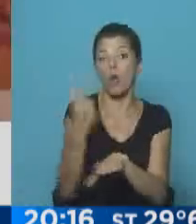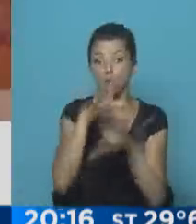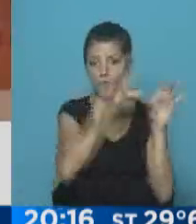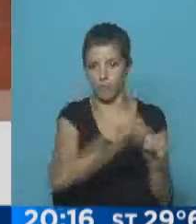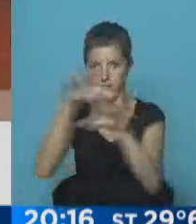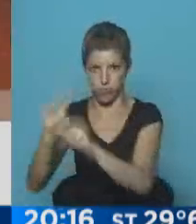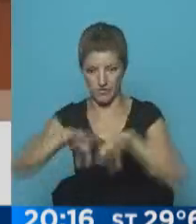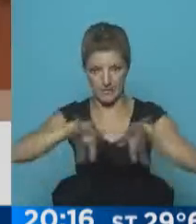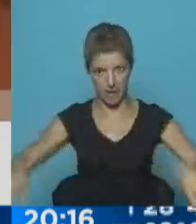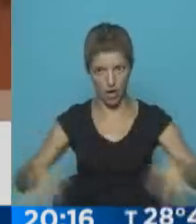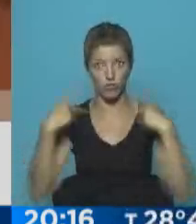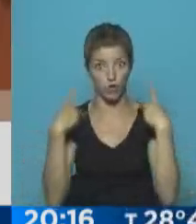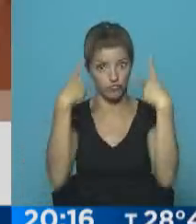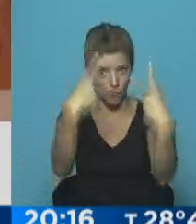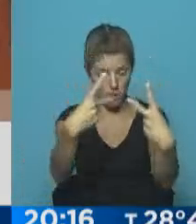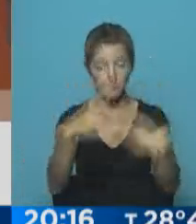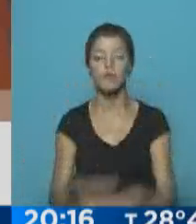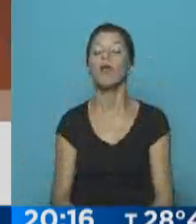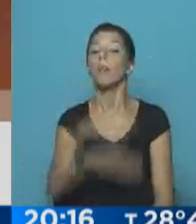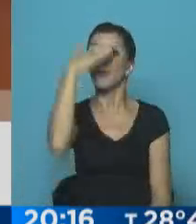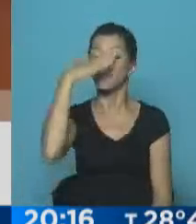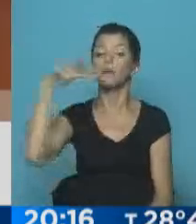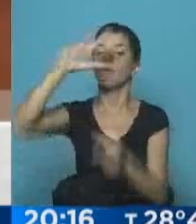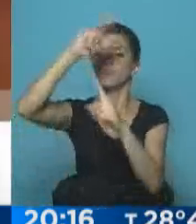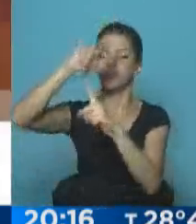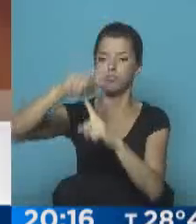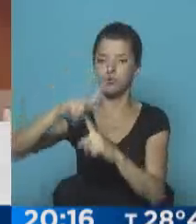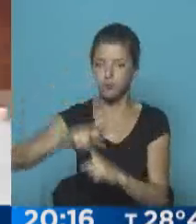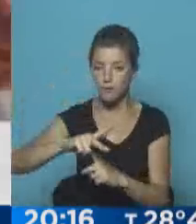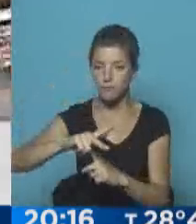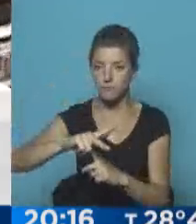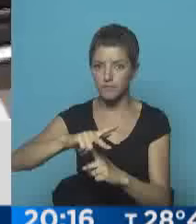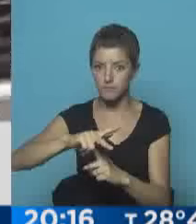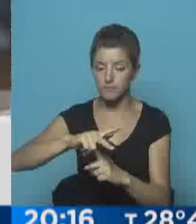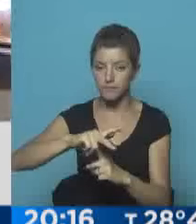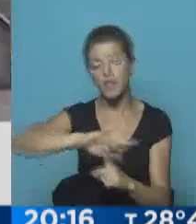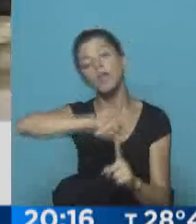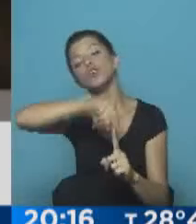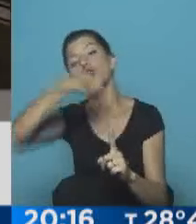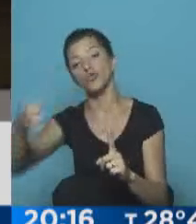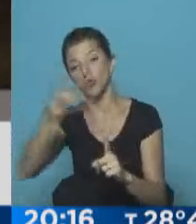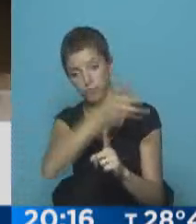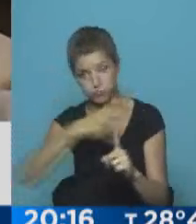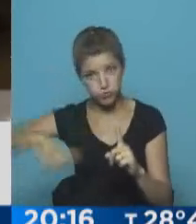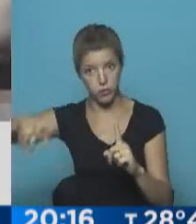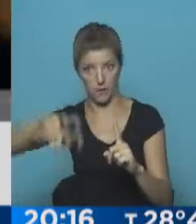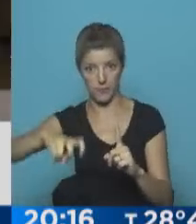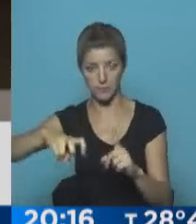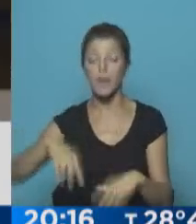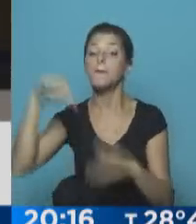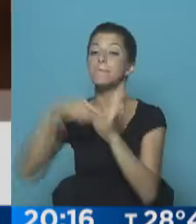Luego se estacionan en la pista y abordan otro de los aviones, pero en este caso